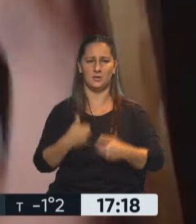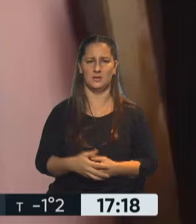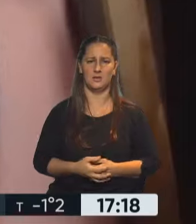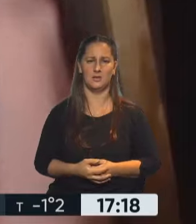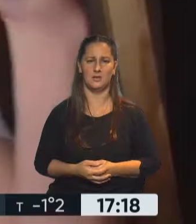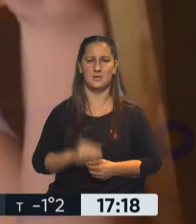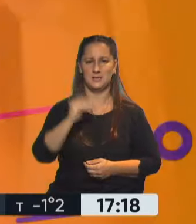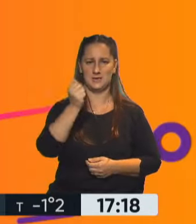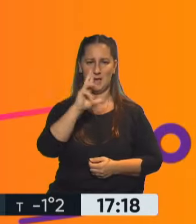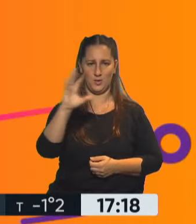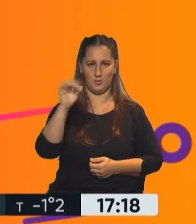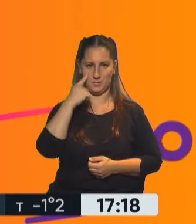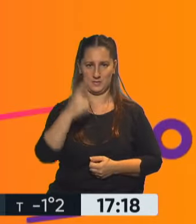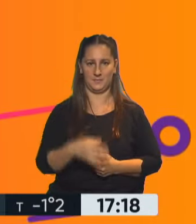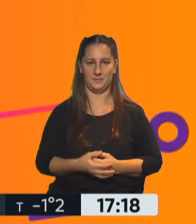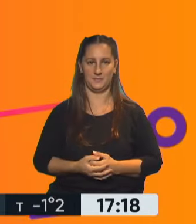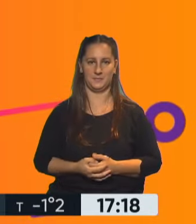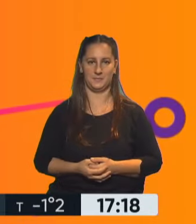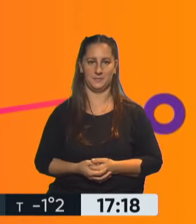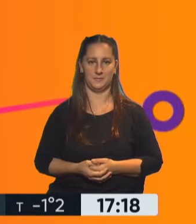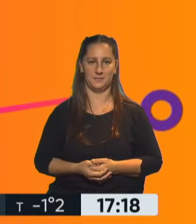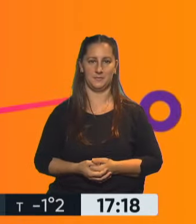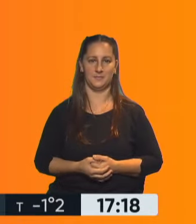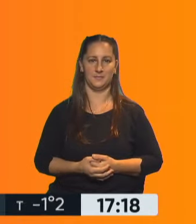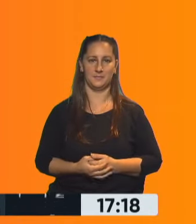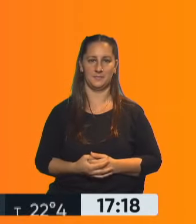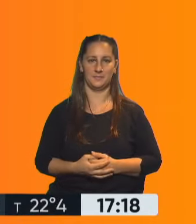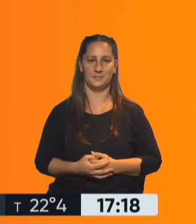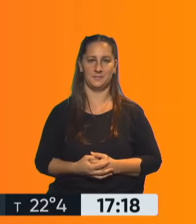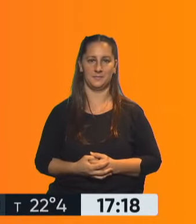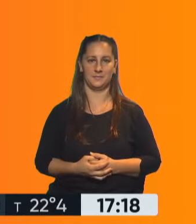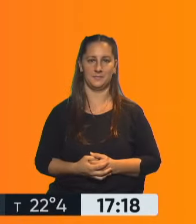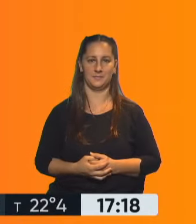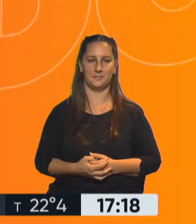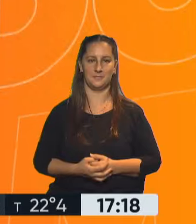Esta es Charo, conózcanla, dale, miren, te las regalo. Esta es mi abuela.